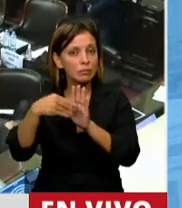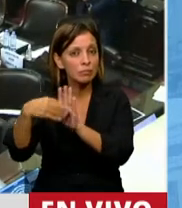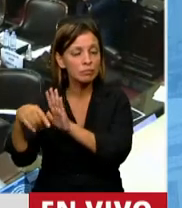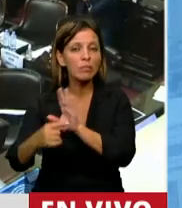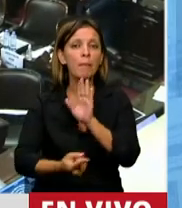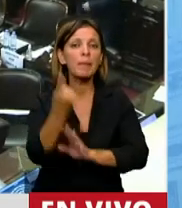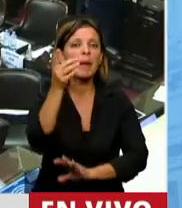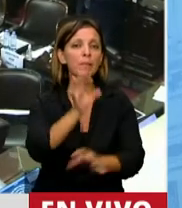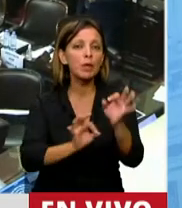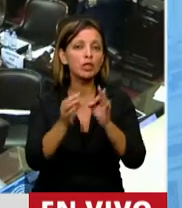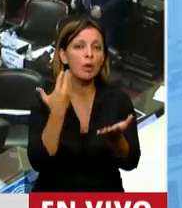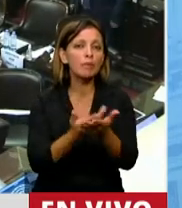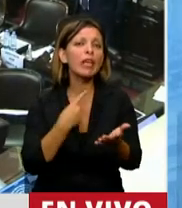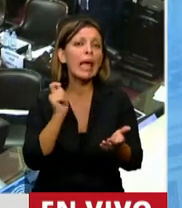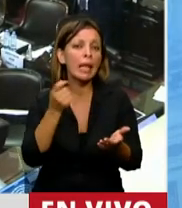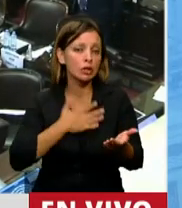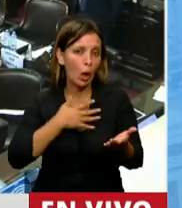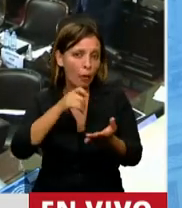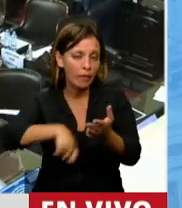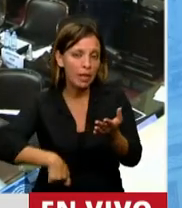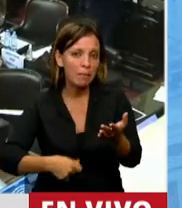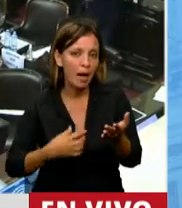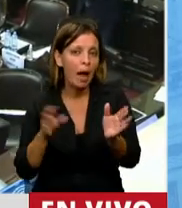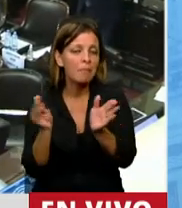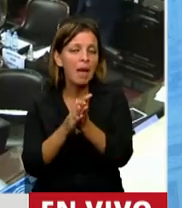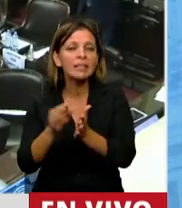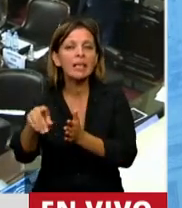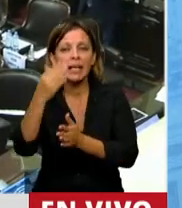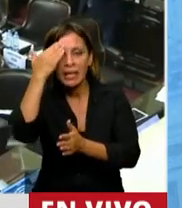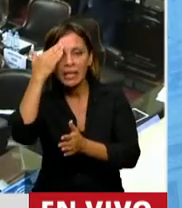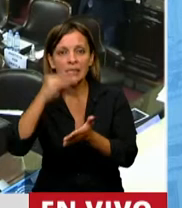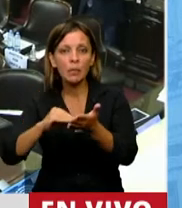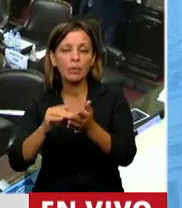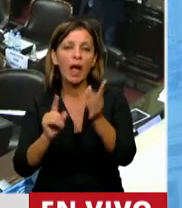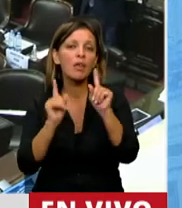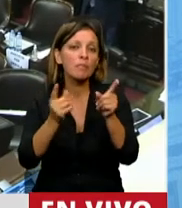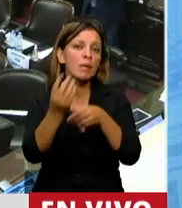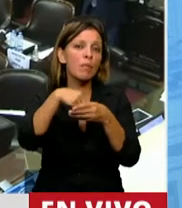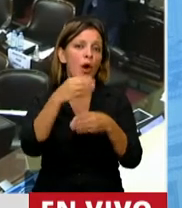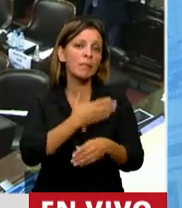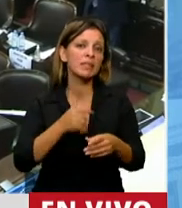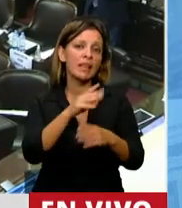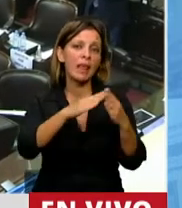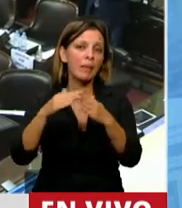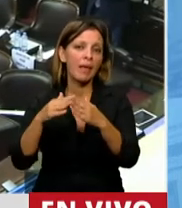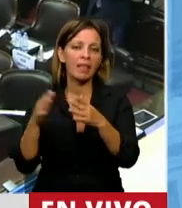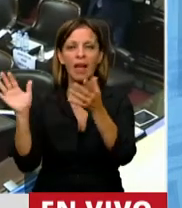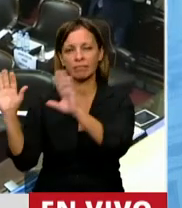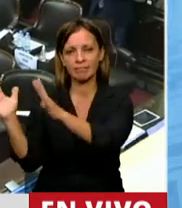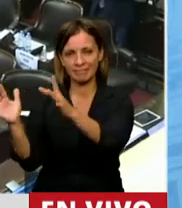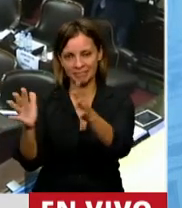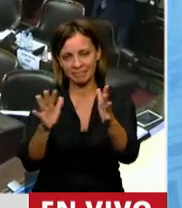es presentado por mi firma y 15 diputados de mi bloque, entre el cual está el presidente de Vivienda. Que fue a partir de